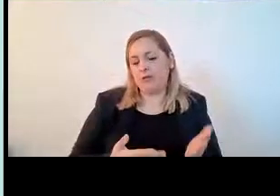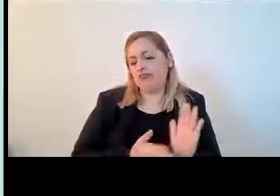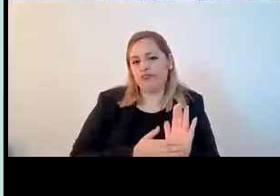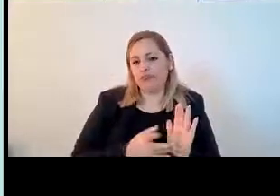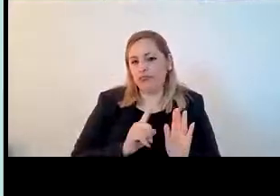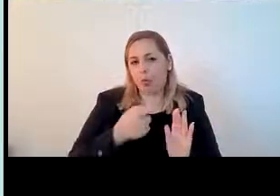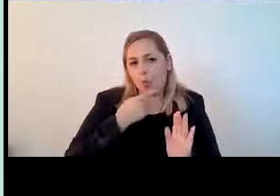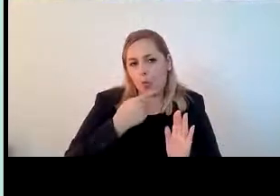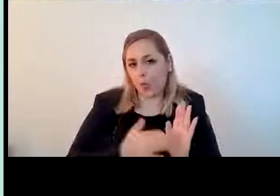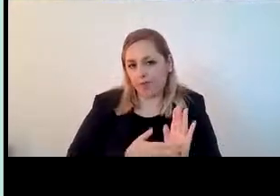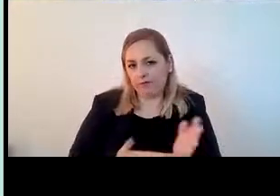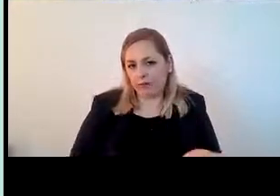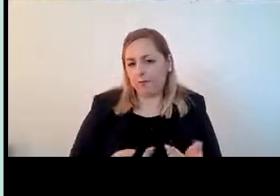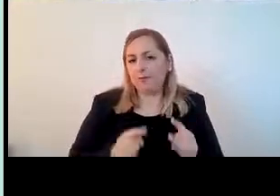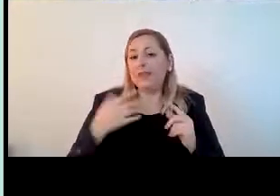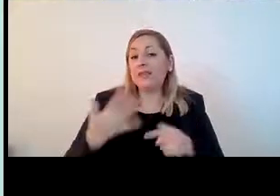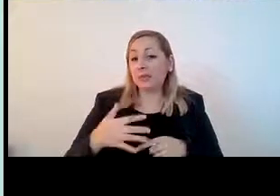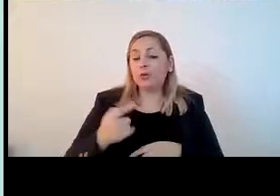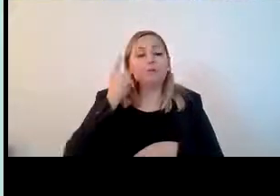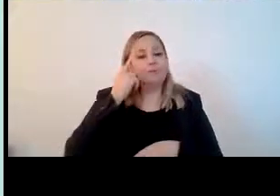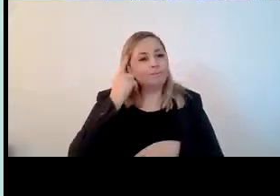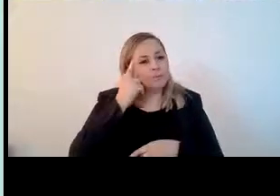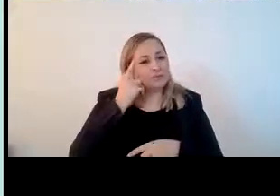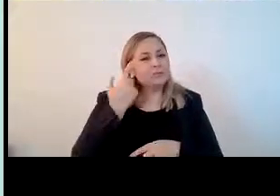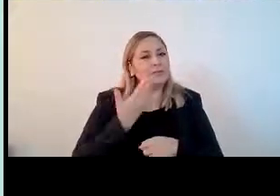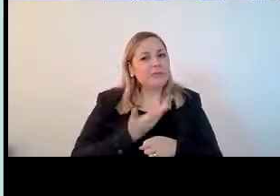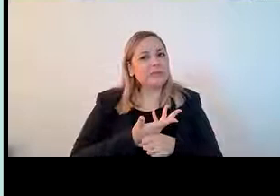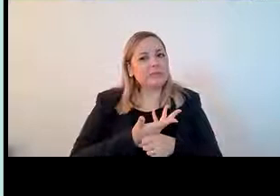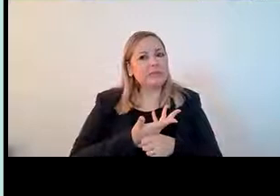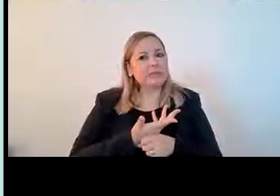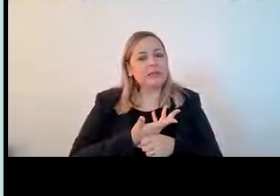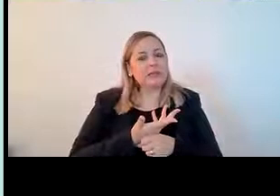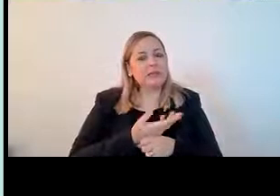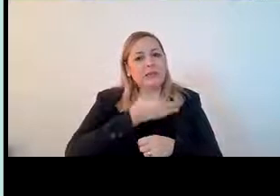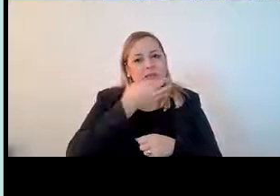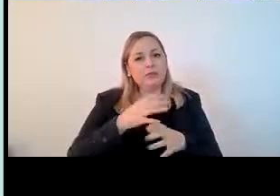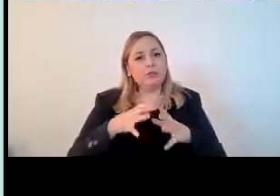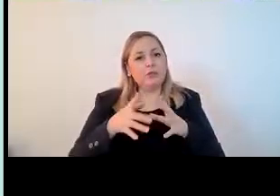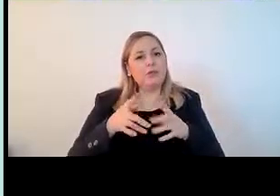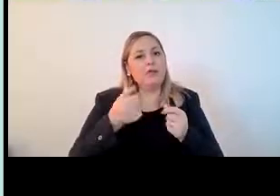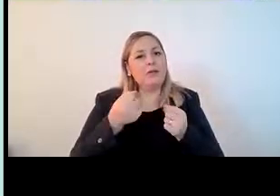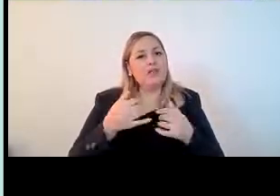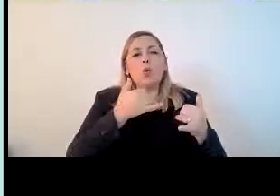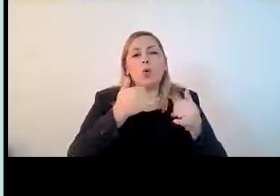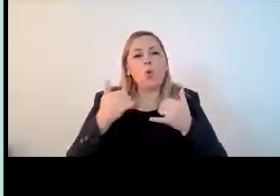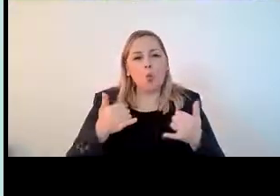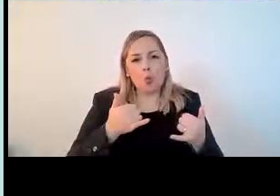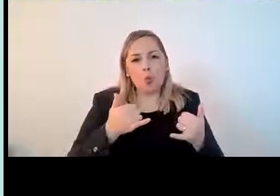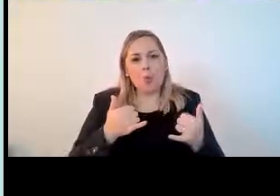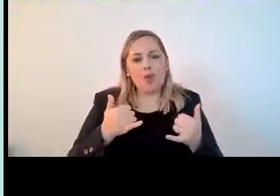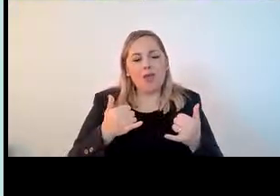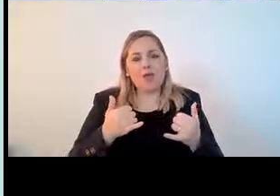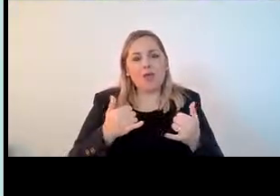que uno tiene que pensar, es que hay, como dicen muchos, esto es un juego entre los